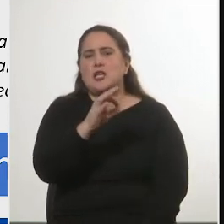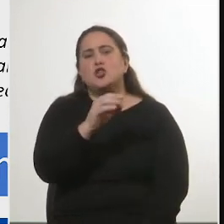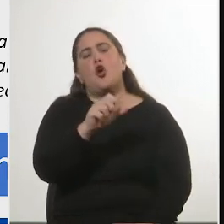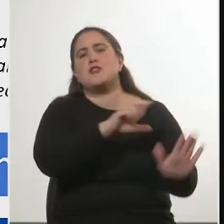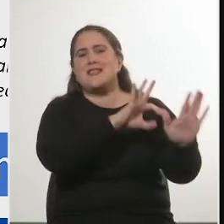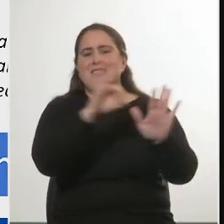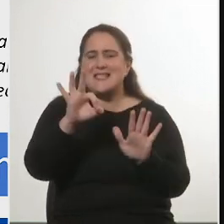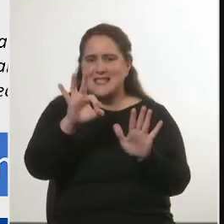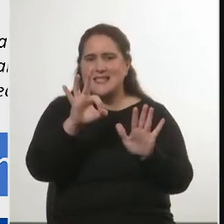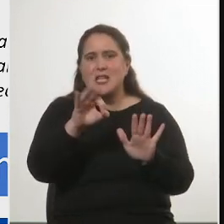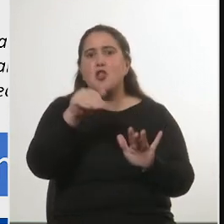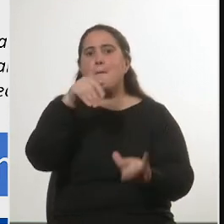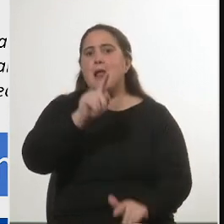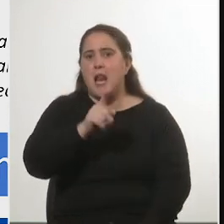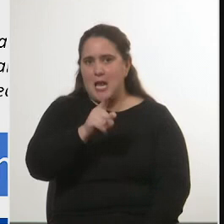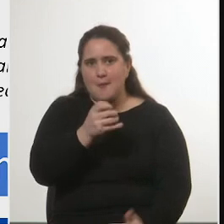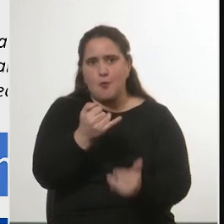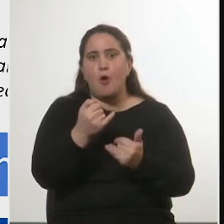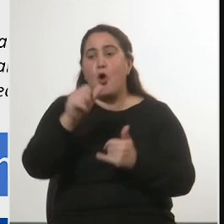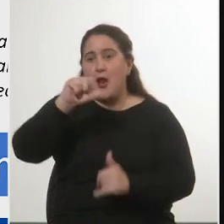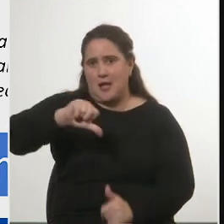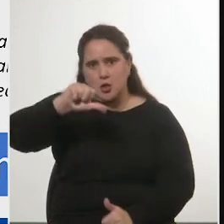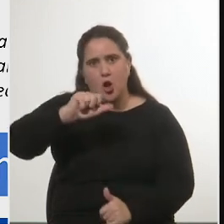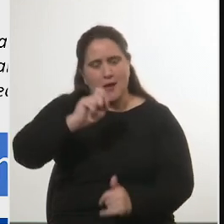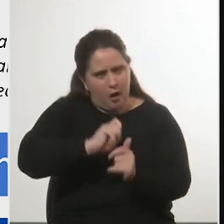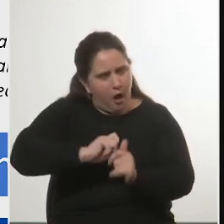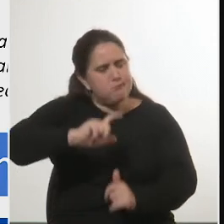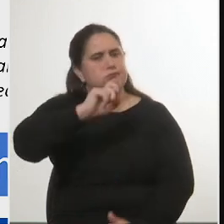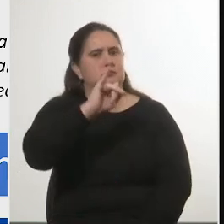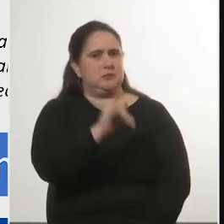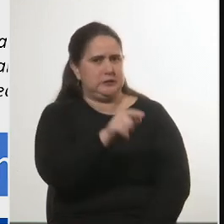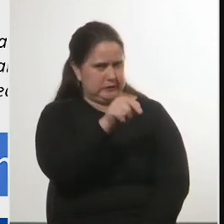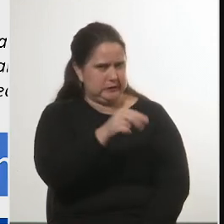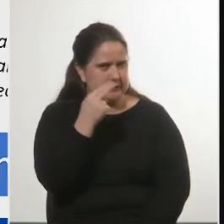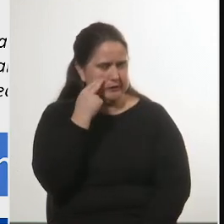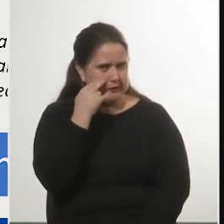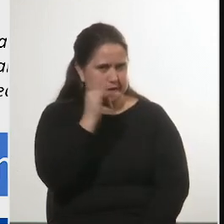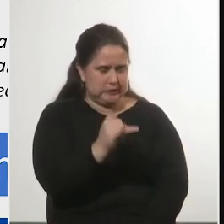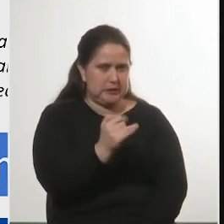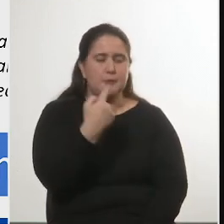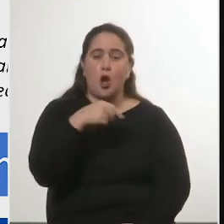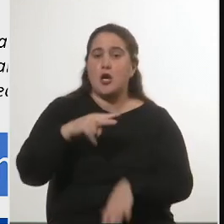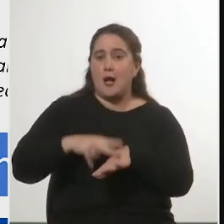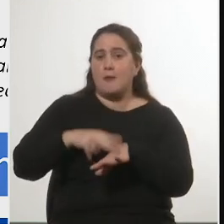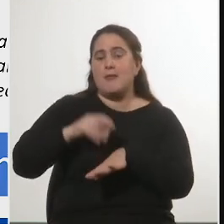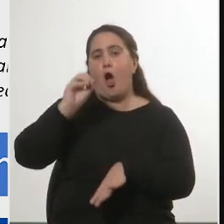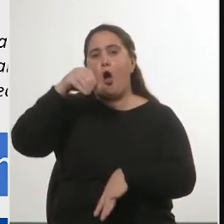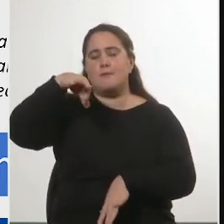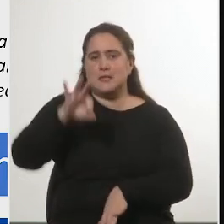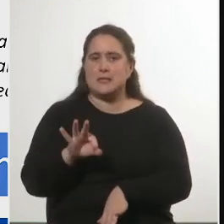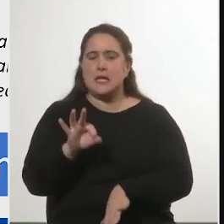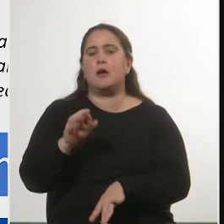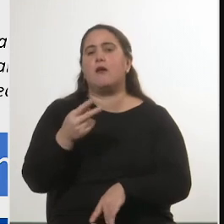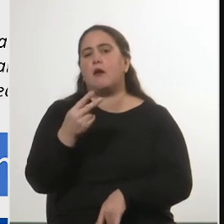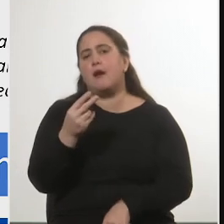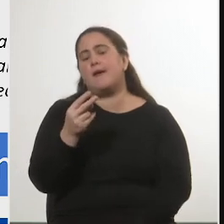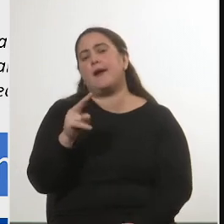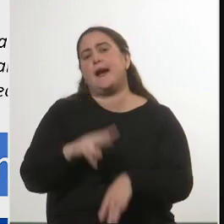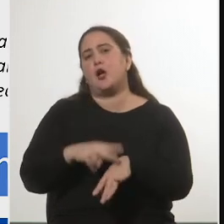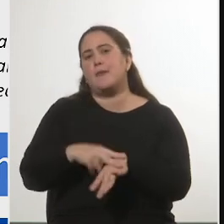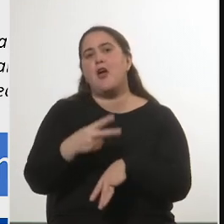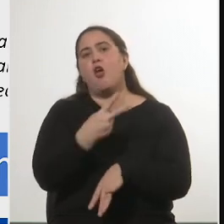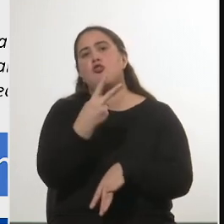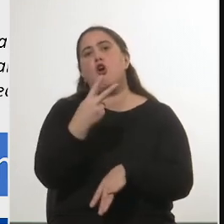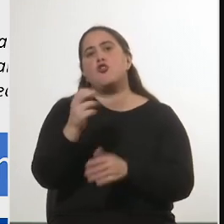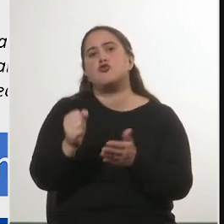y 700 miligramos por litro. Aunque la recomendación de la OMS es de consumir